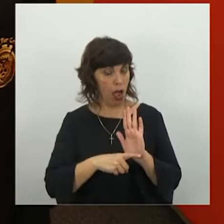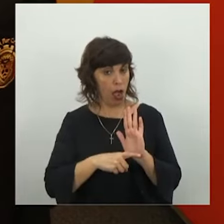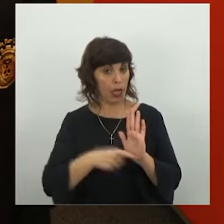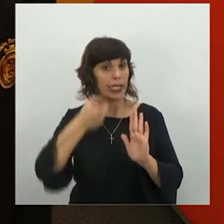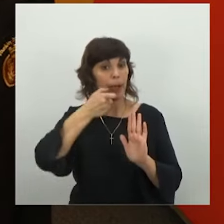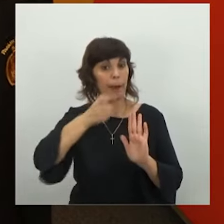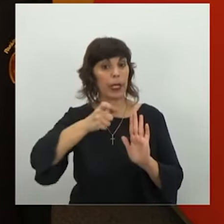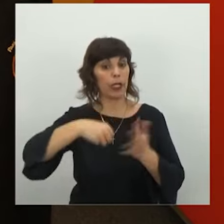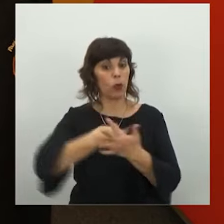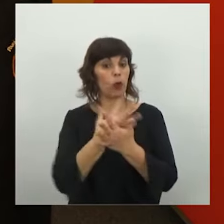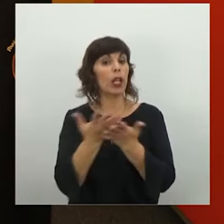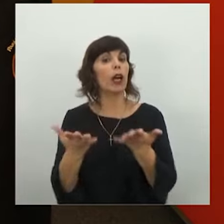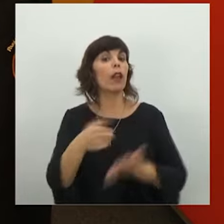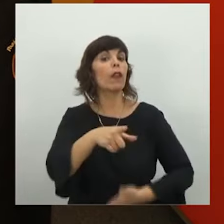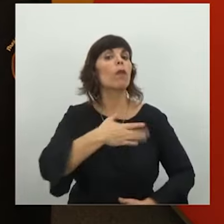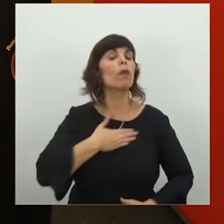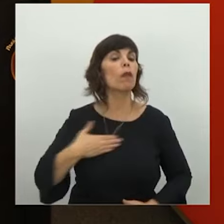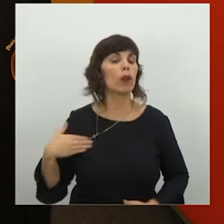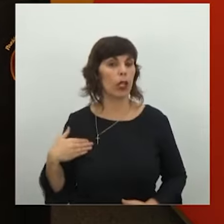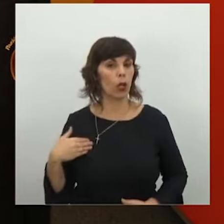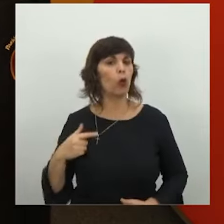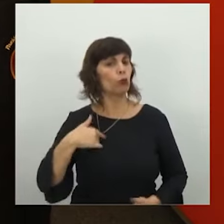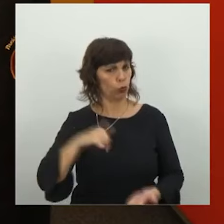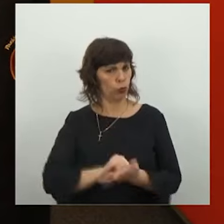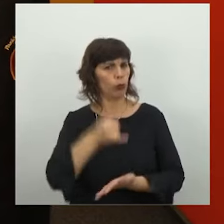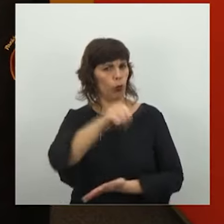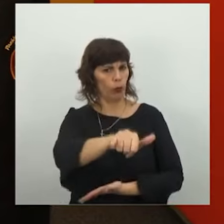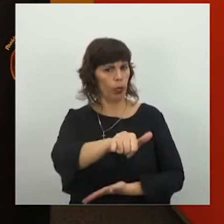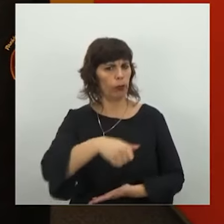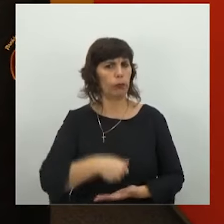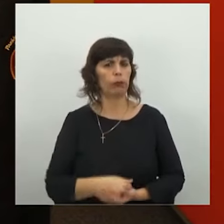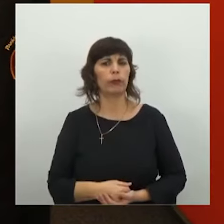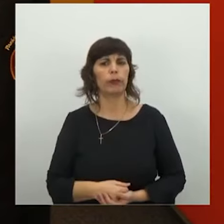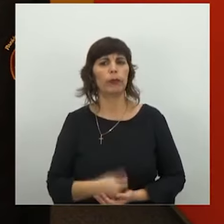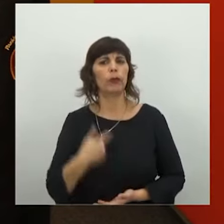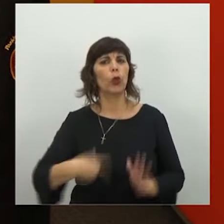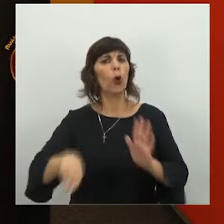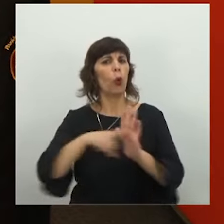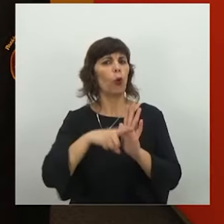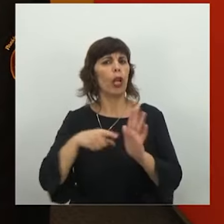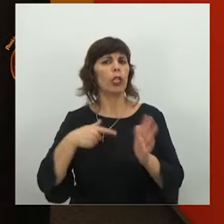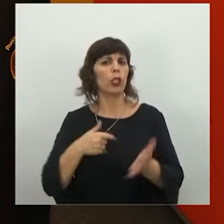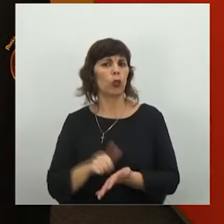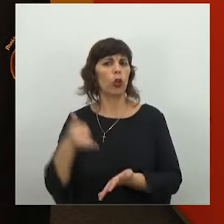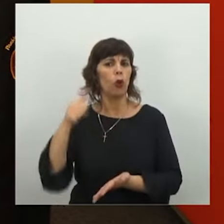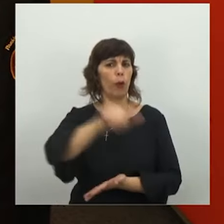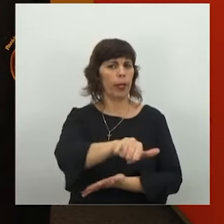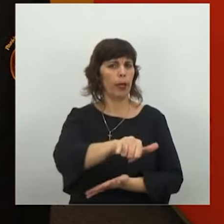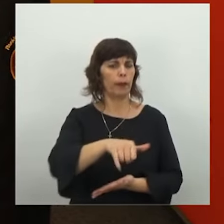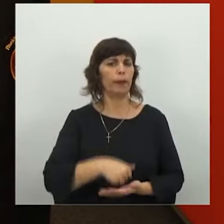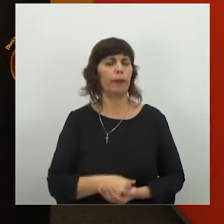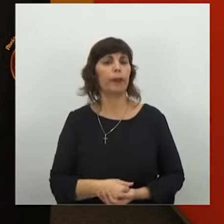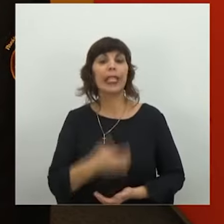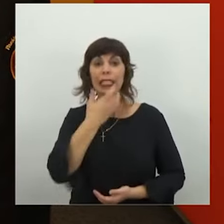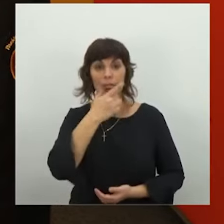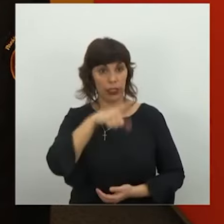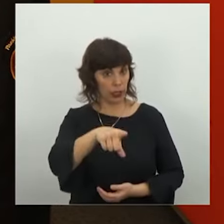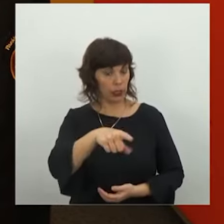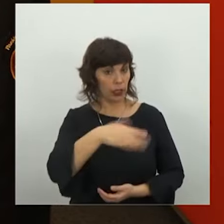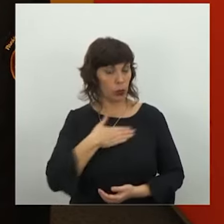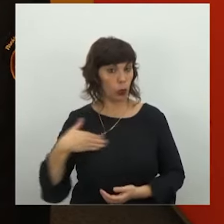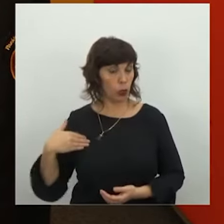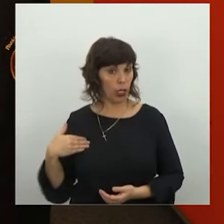lista con los versículos de la gracia, yo te lo envío. Yo tengo una lista, te lo puedo enviar por WhatsApp. Si tú deseas